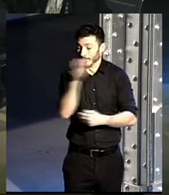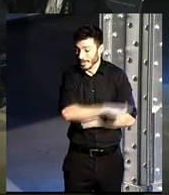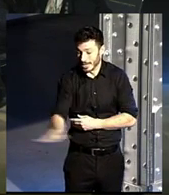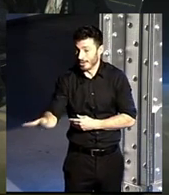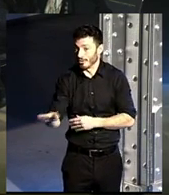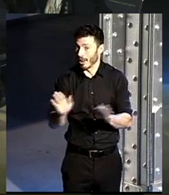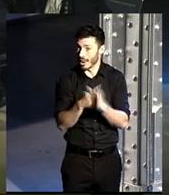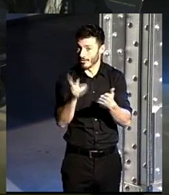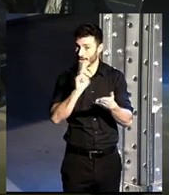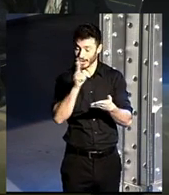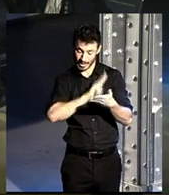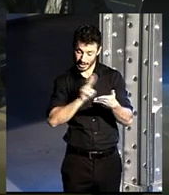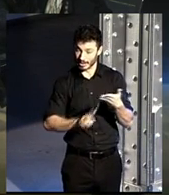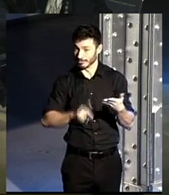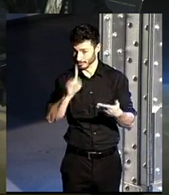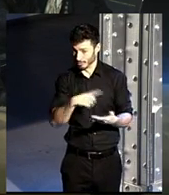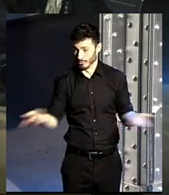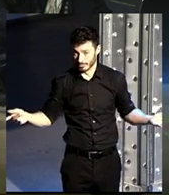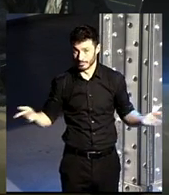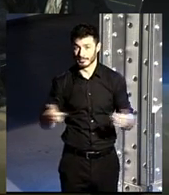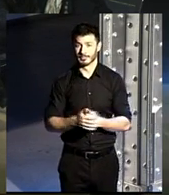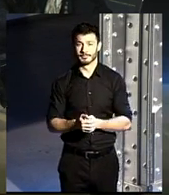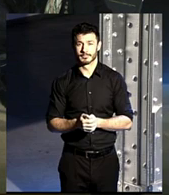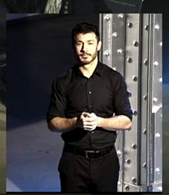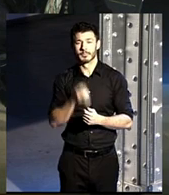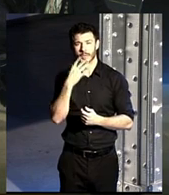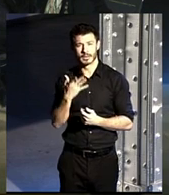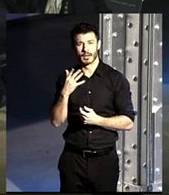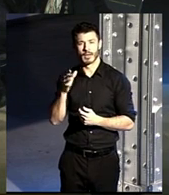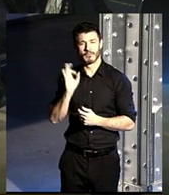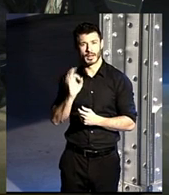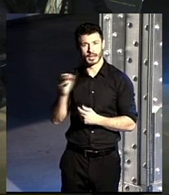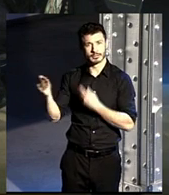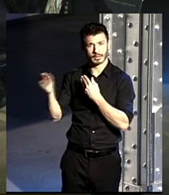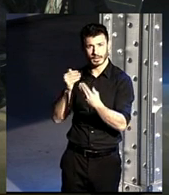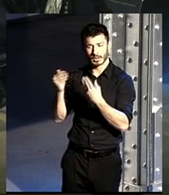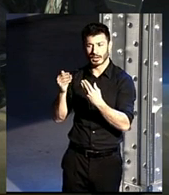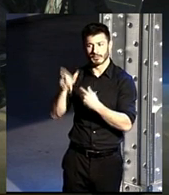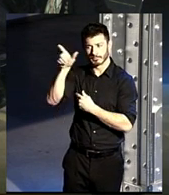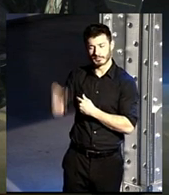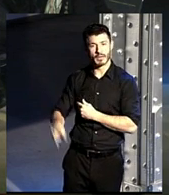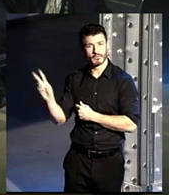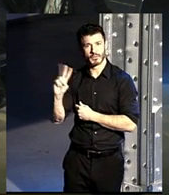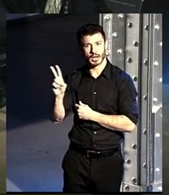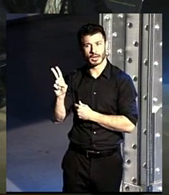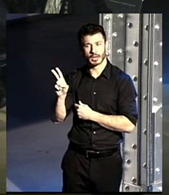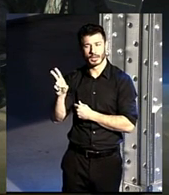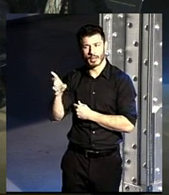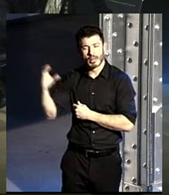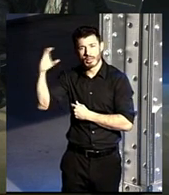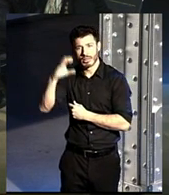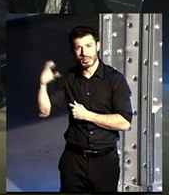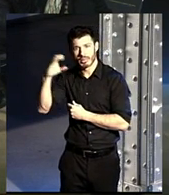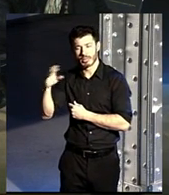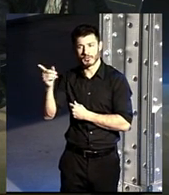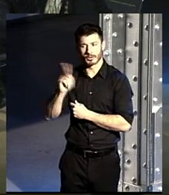en un momento dado, lo que sí es cierto es que tal vez Verne no fuera un hombre de ciencia, como tú decías, pero sí que fue inspiración